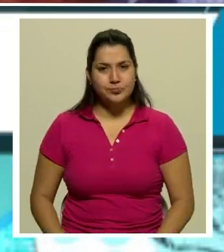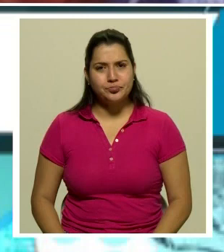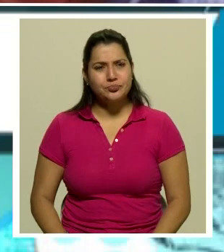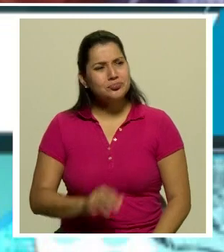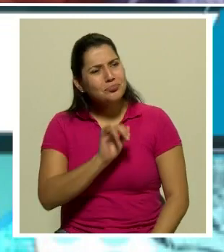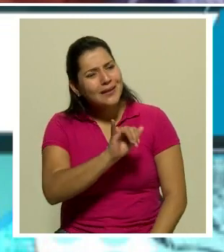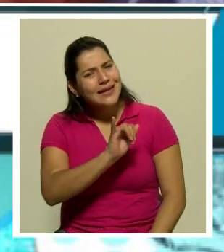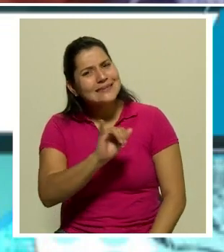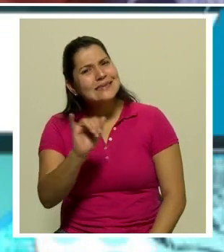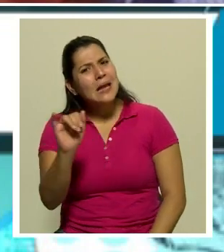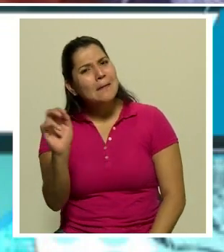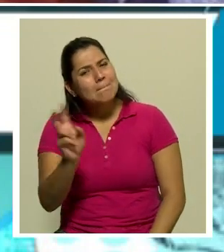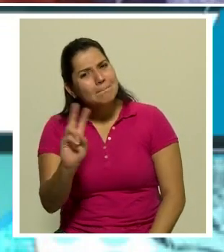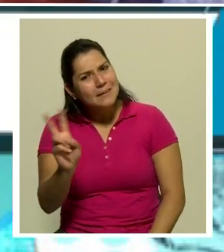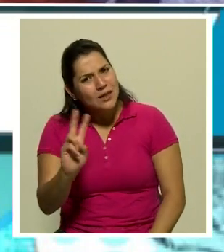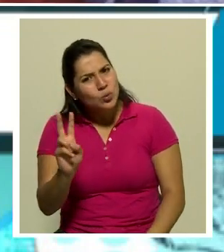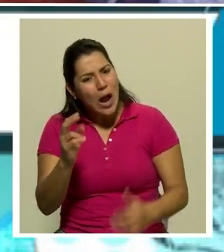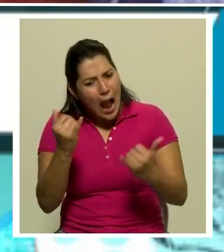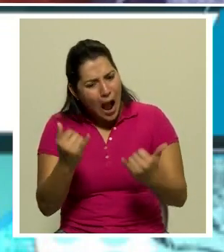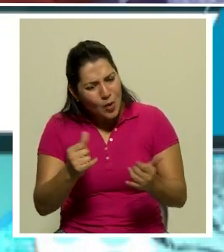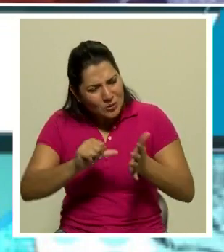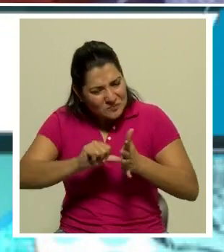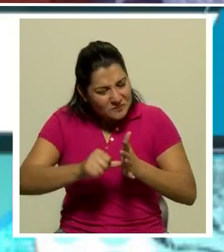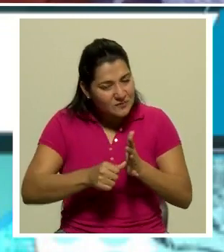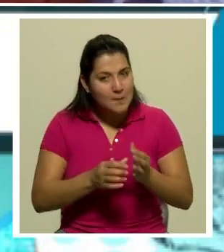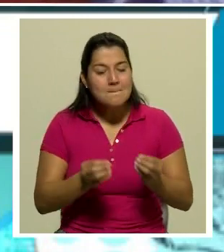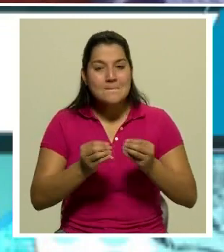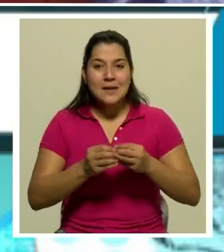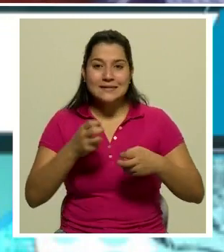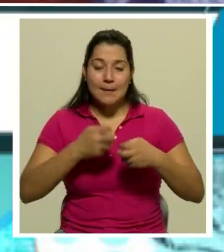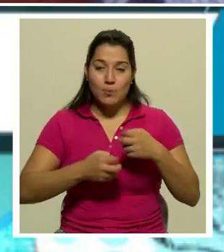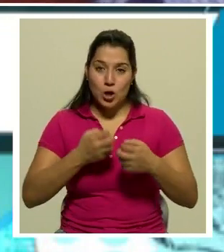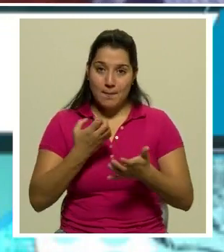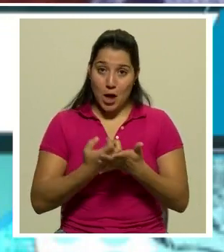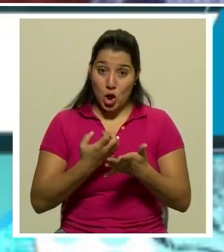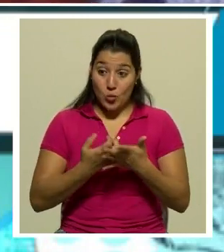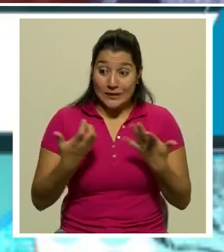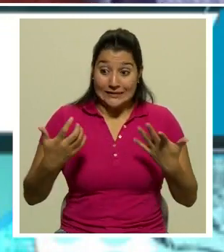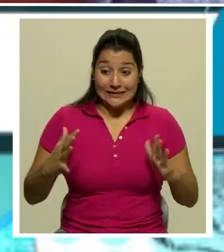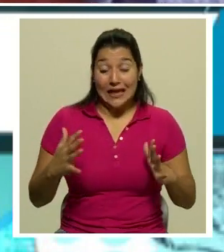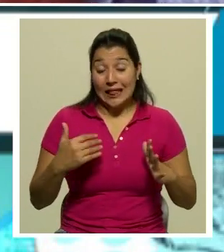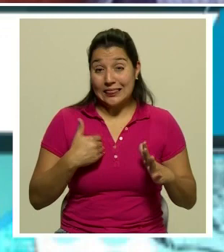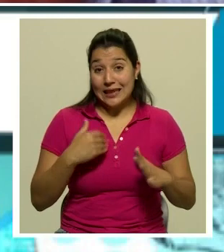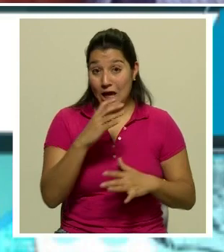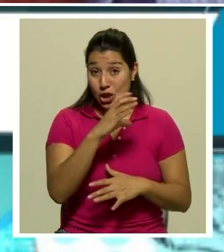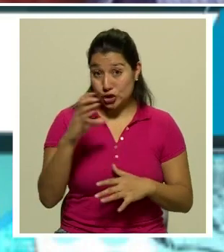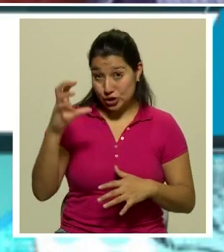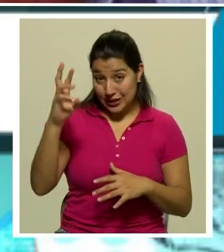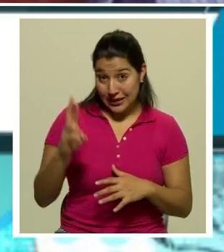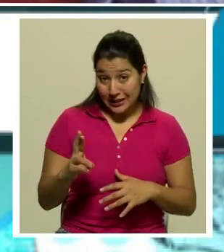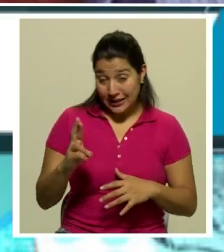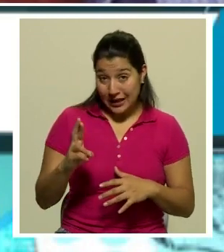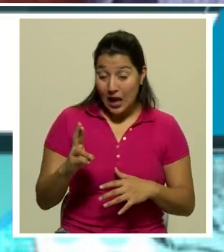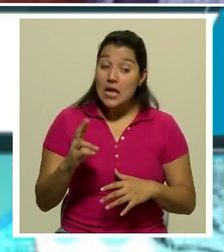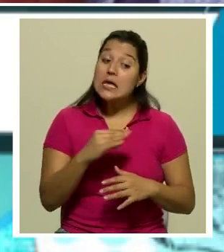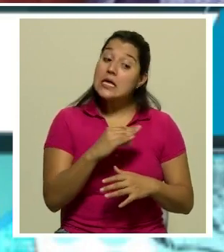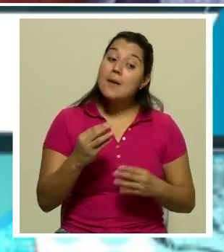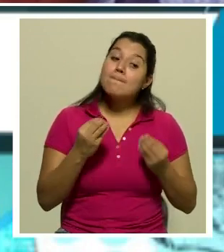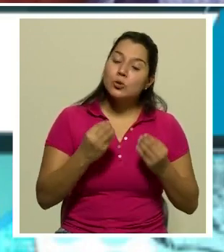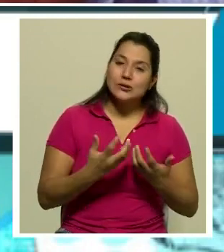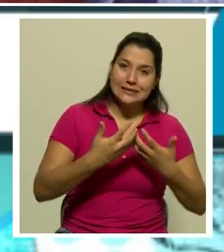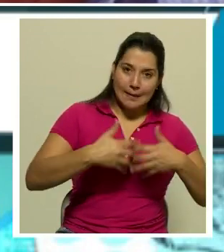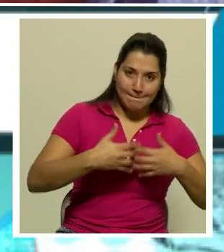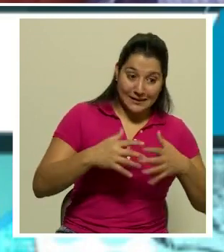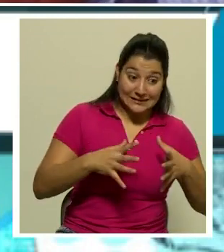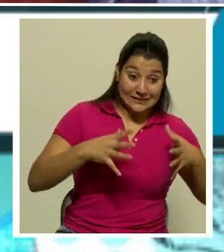ha profundizado la crisis económica que estaba atravesando muchísimas empresas y